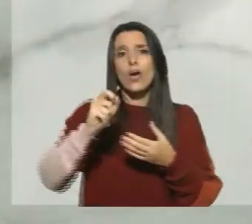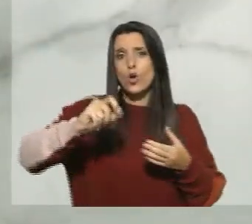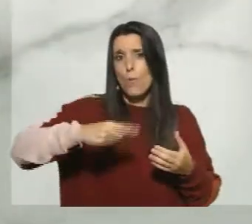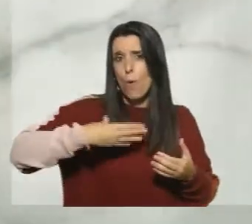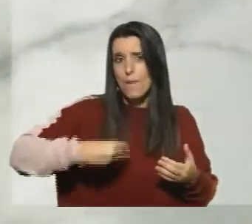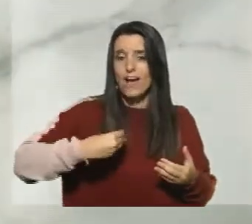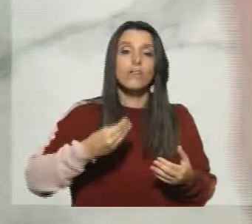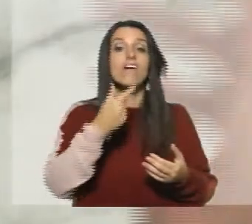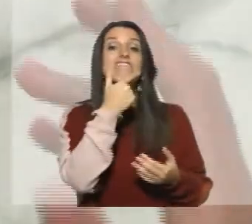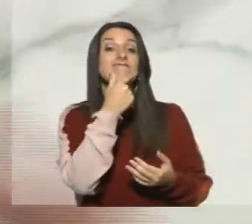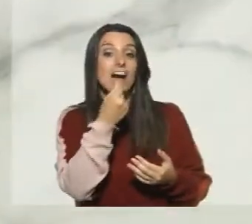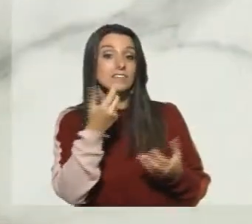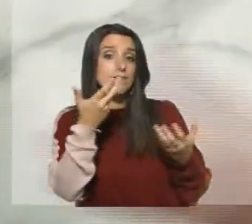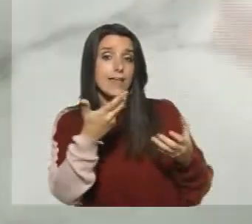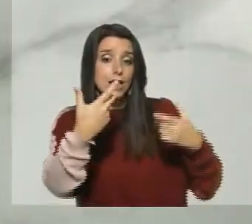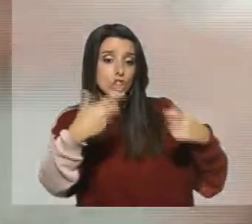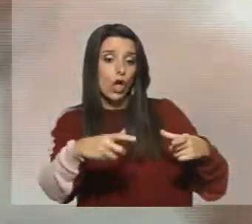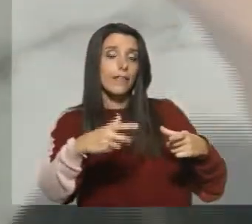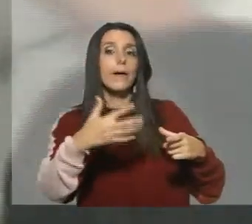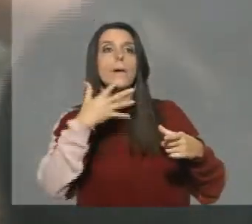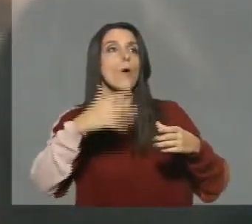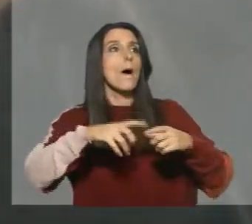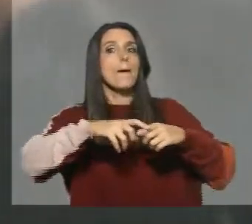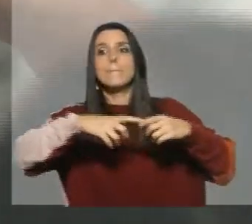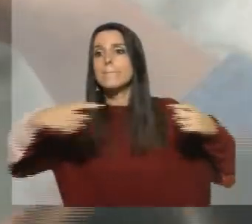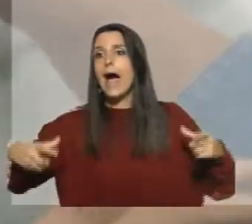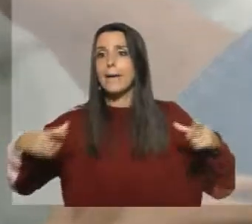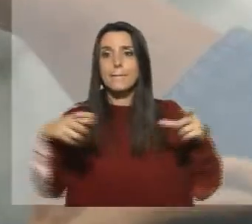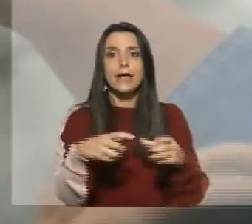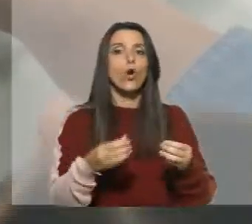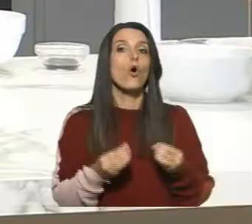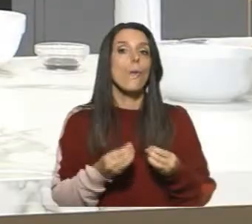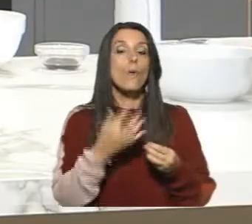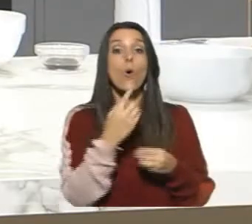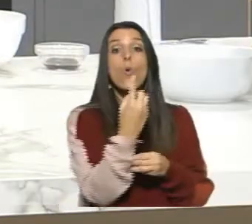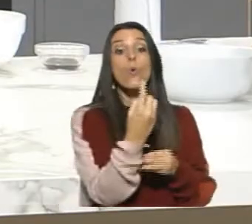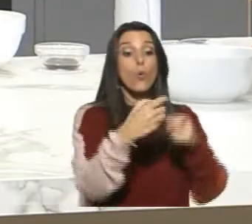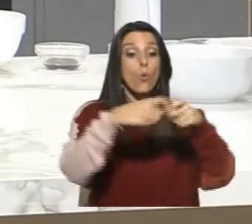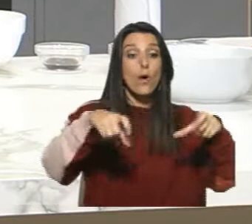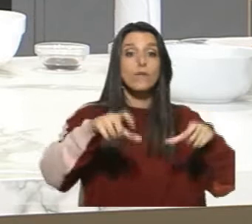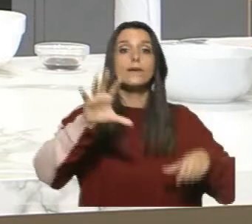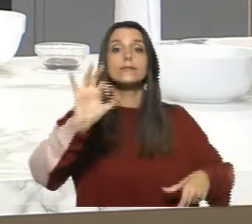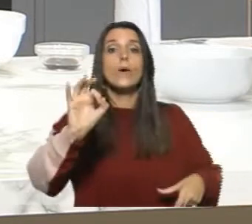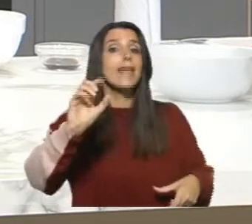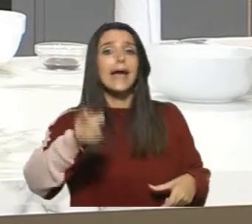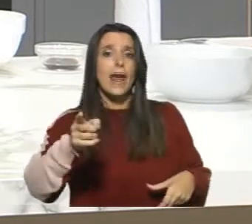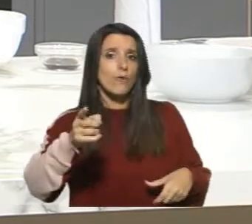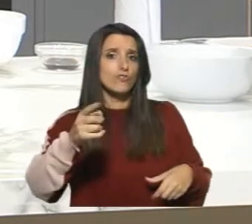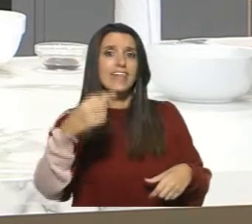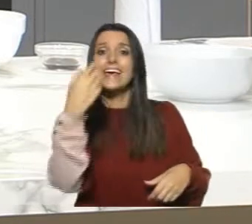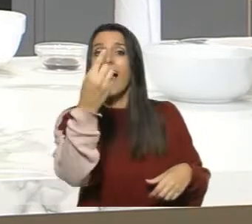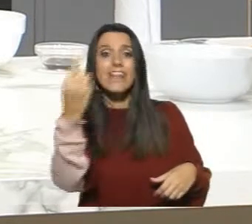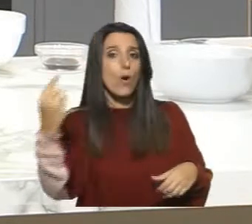como re fácil si vos querés hacer esta torta en más cantidad o en menos cantidad. Es por cada huevo son 50 gramos de cada cosa.